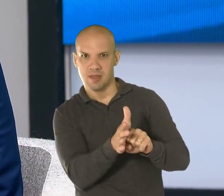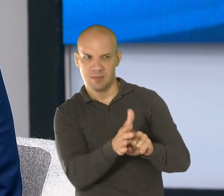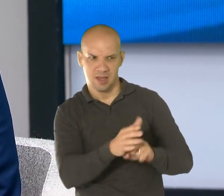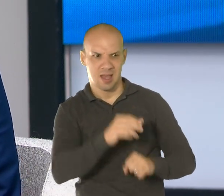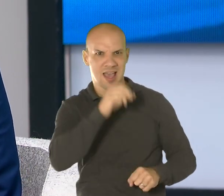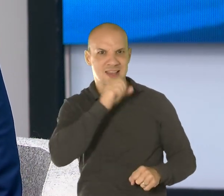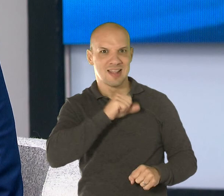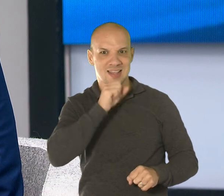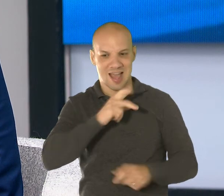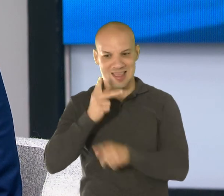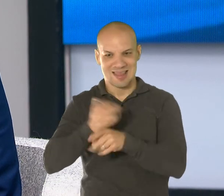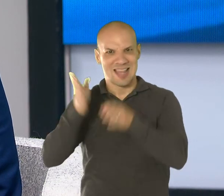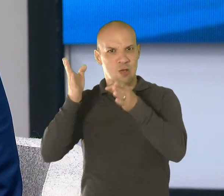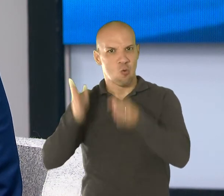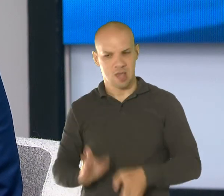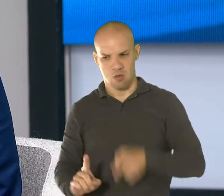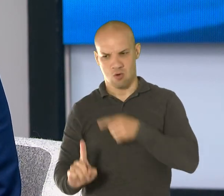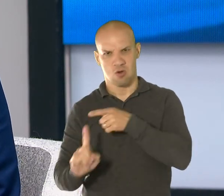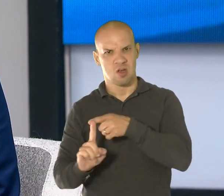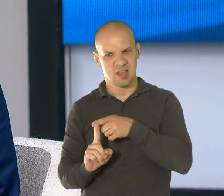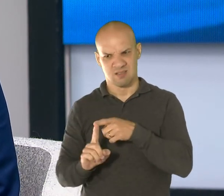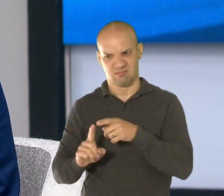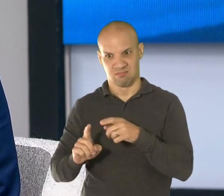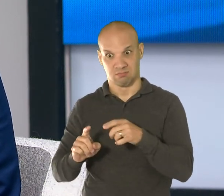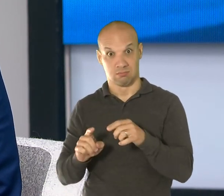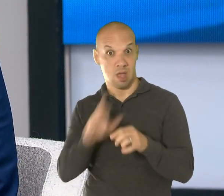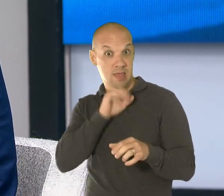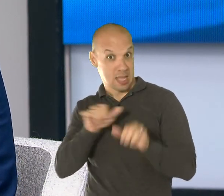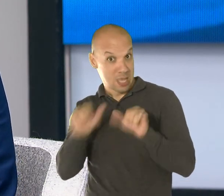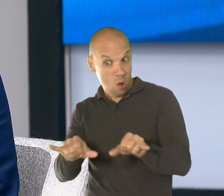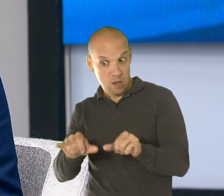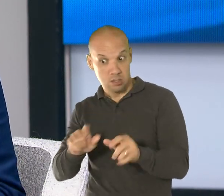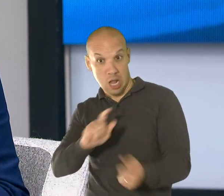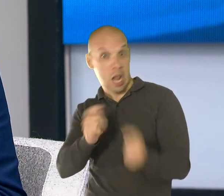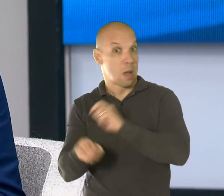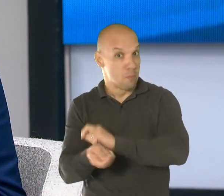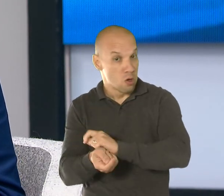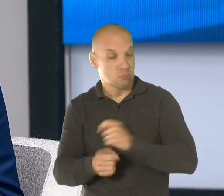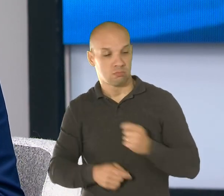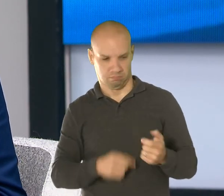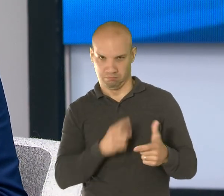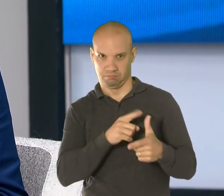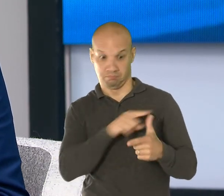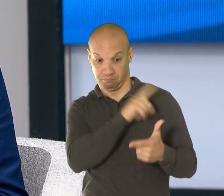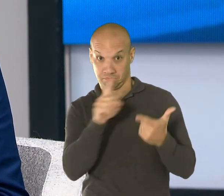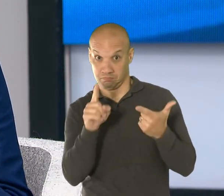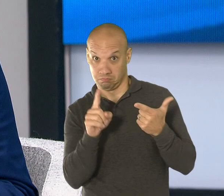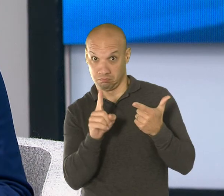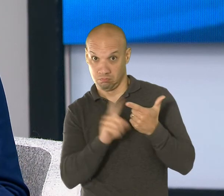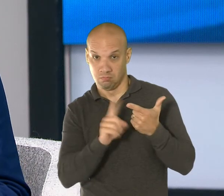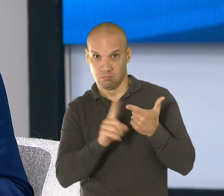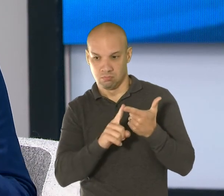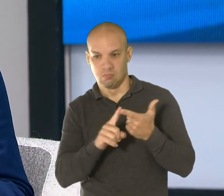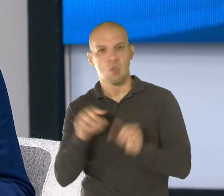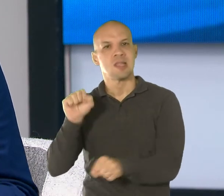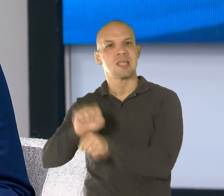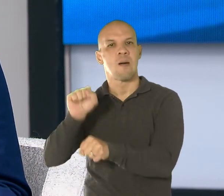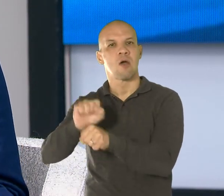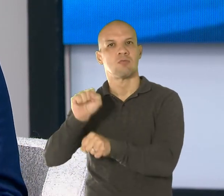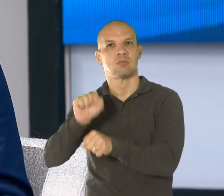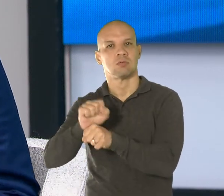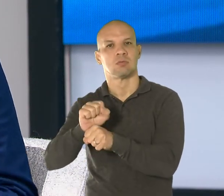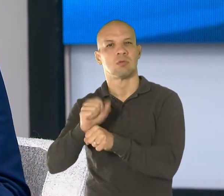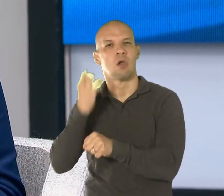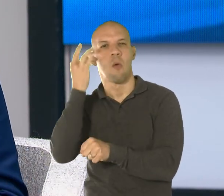de ese cuidador principal. Segundo, una variable que tiene que ver exclusivamente con el área laboral. ¿Por qué?